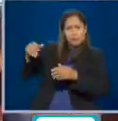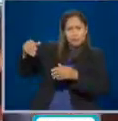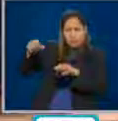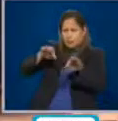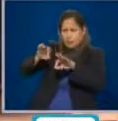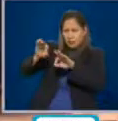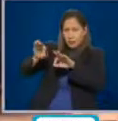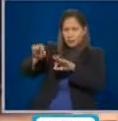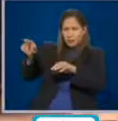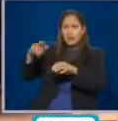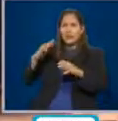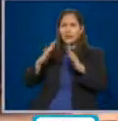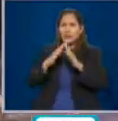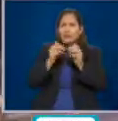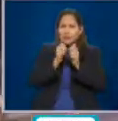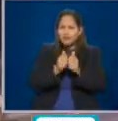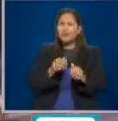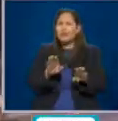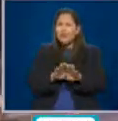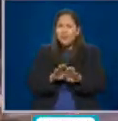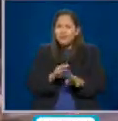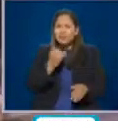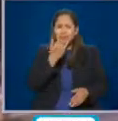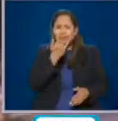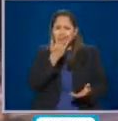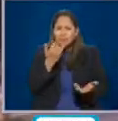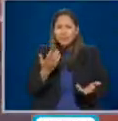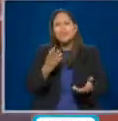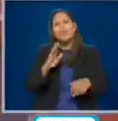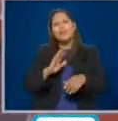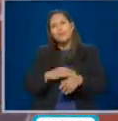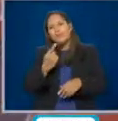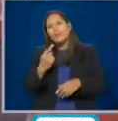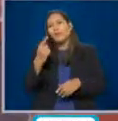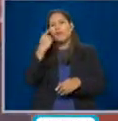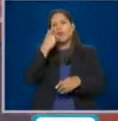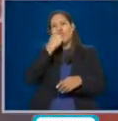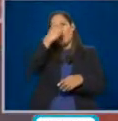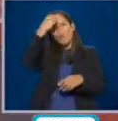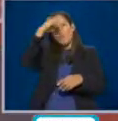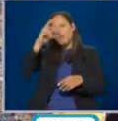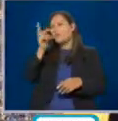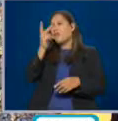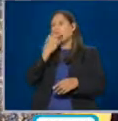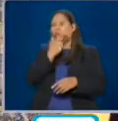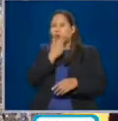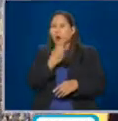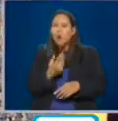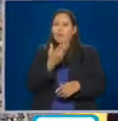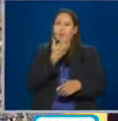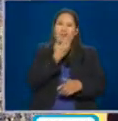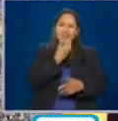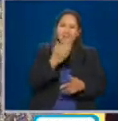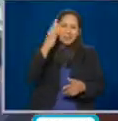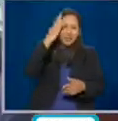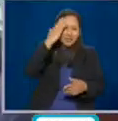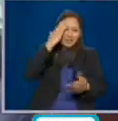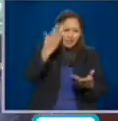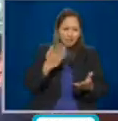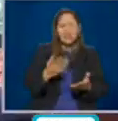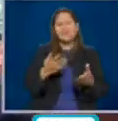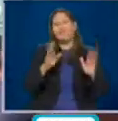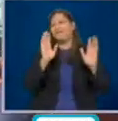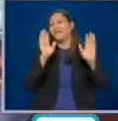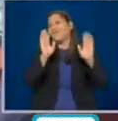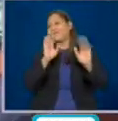sigo quedando en casa, ¿vale? ¿Por qué pasa esto, Vero? Pues por los prejuicios y estereotipos que tenemos. Ay, pero ya no nos debería importar, ¿no? Exacto,